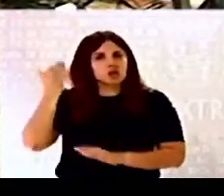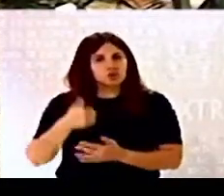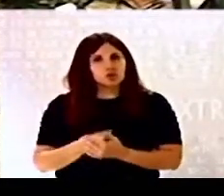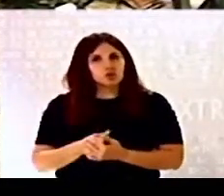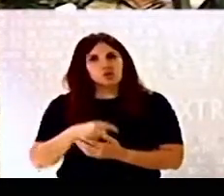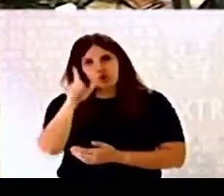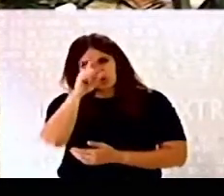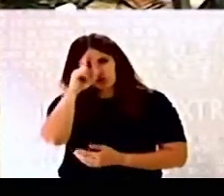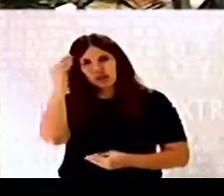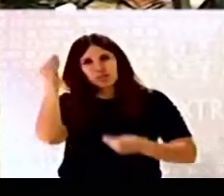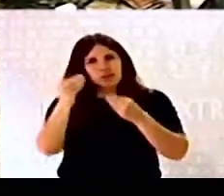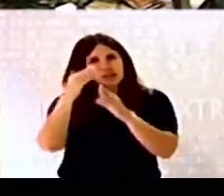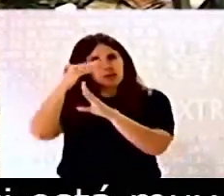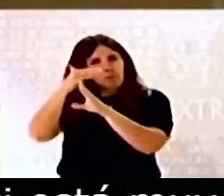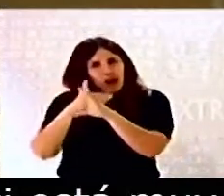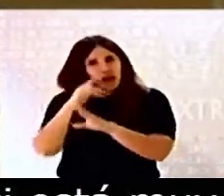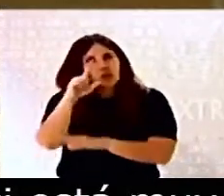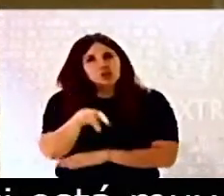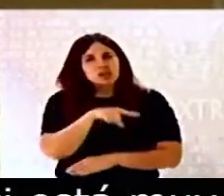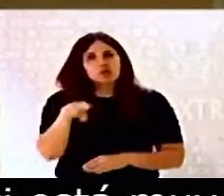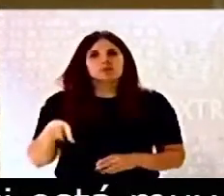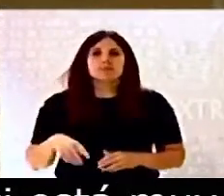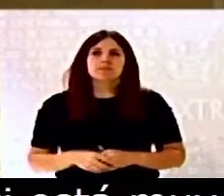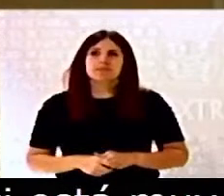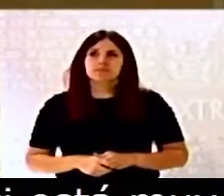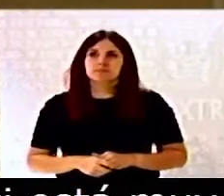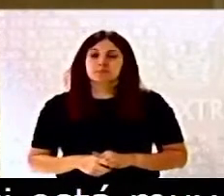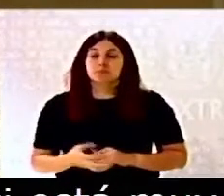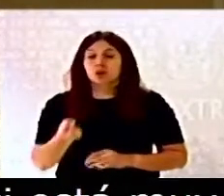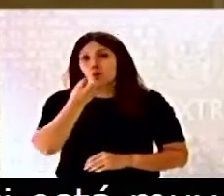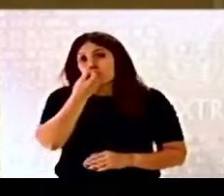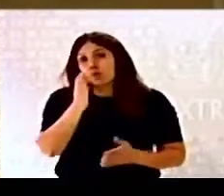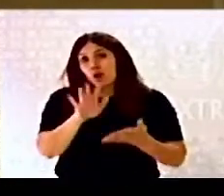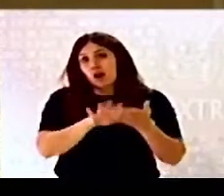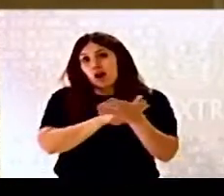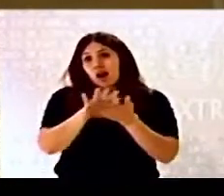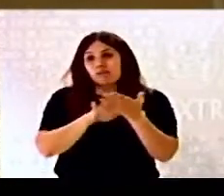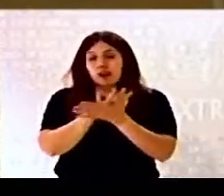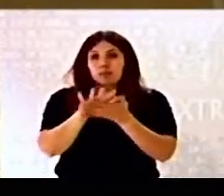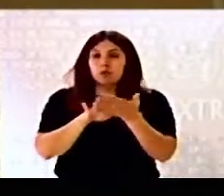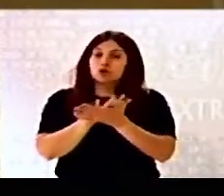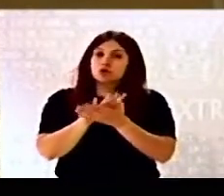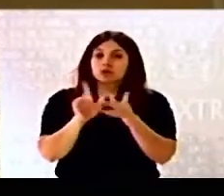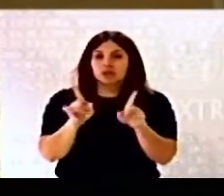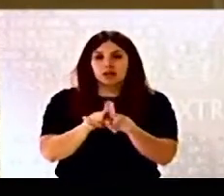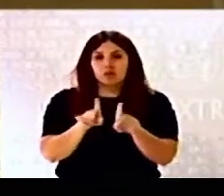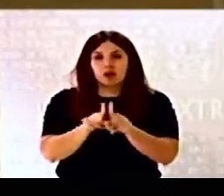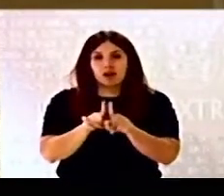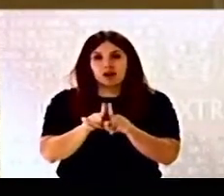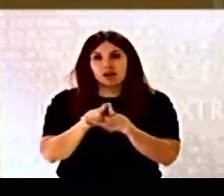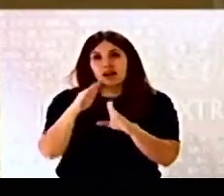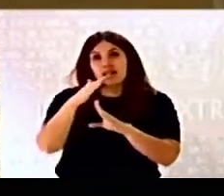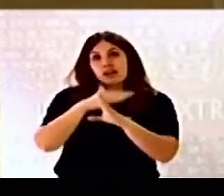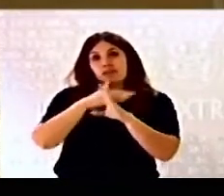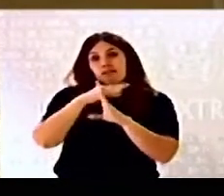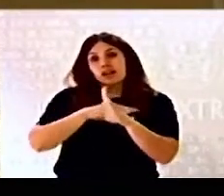plantea bajarlos. Sí. Bueno, estaríamos hablando de cuando se cambie de nivel.